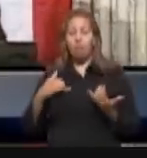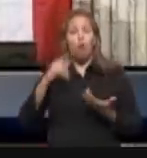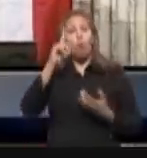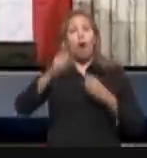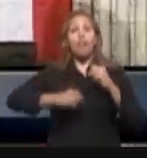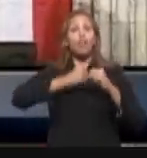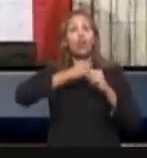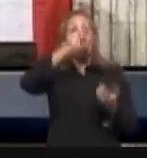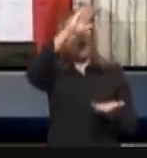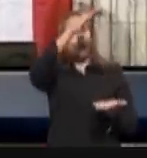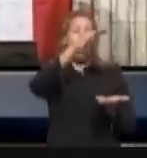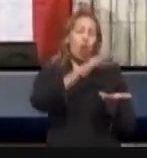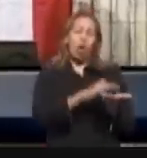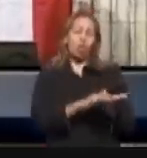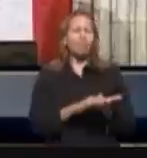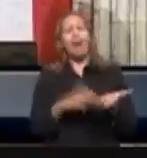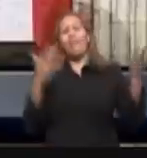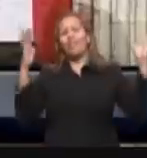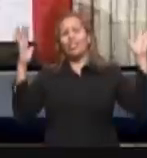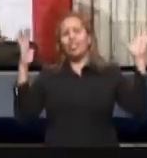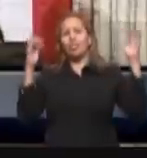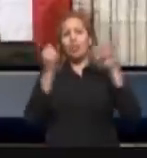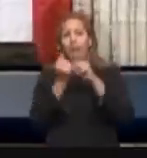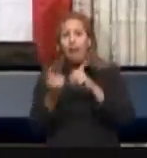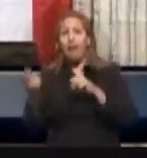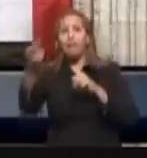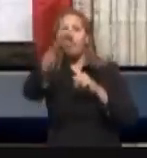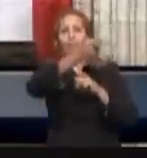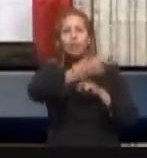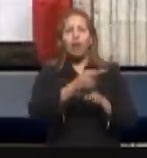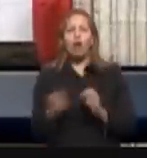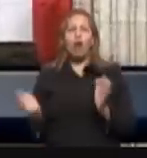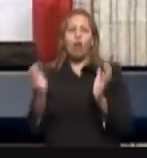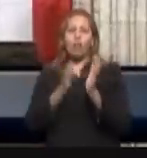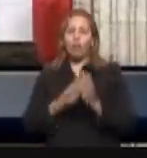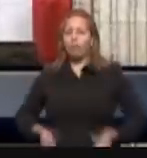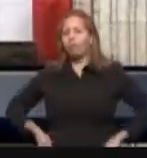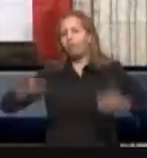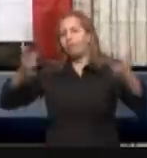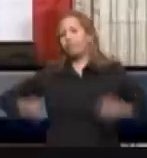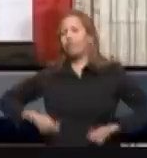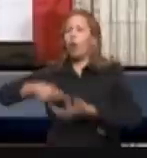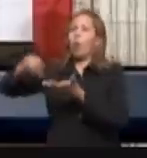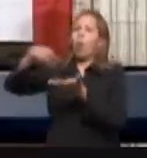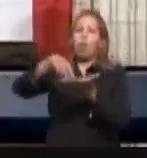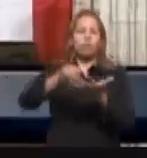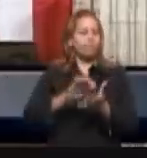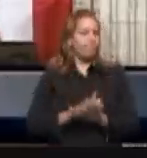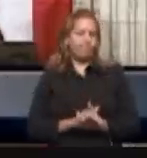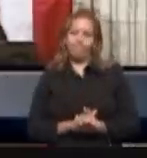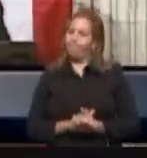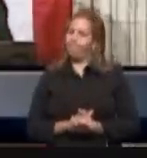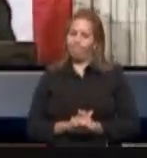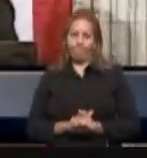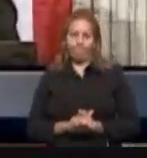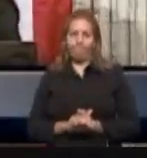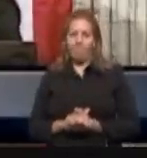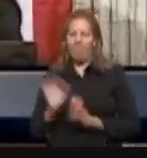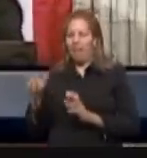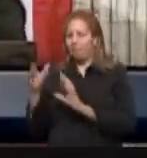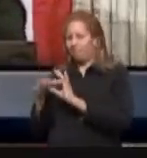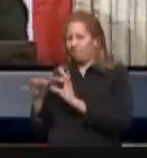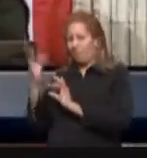año y al año siguiente volvamos a las mismas prácticas irresponsables del pasado. Cierro la cita.